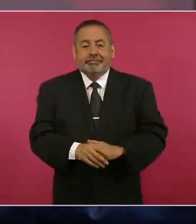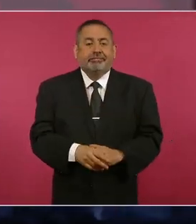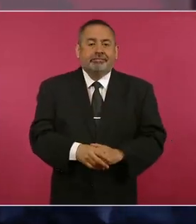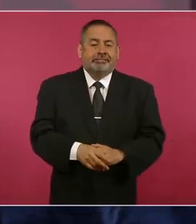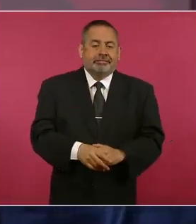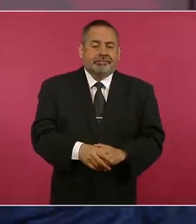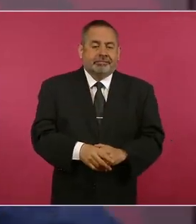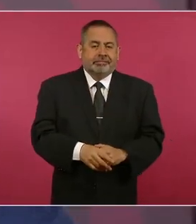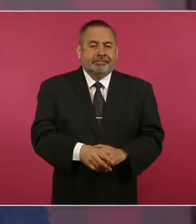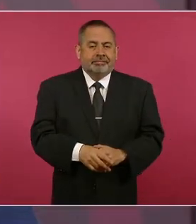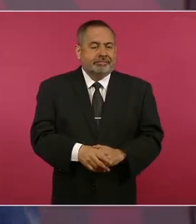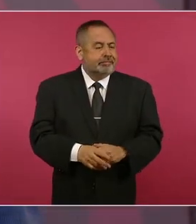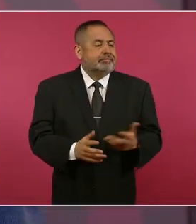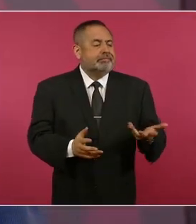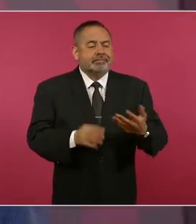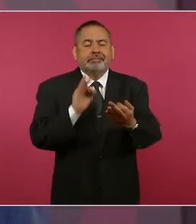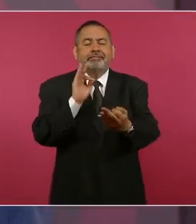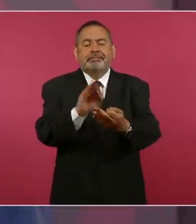caeríamos